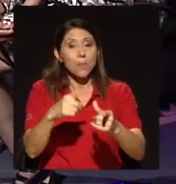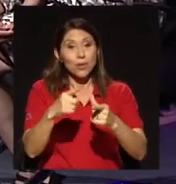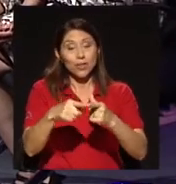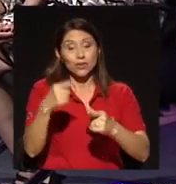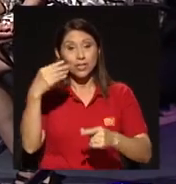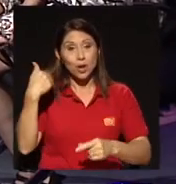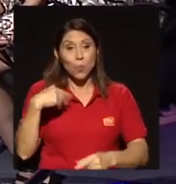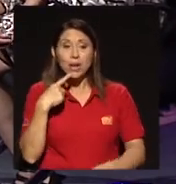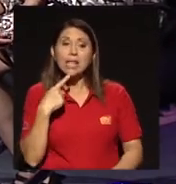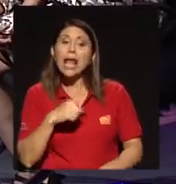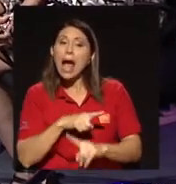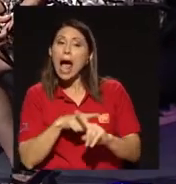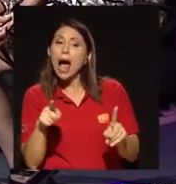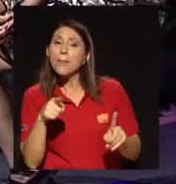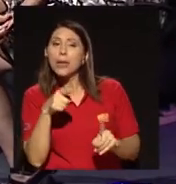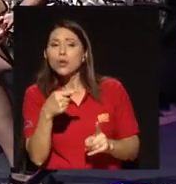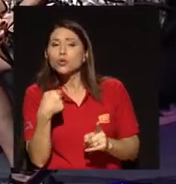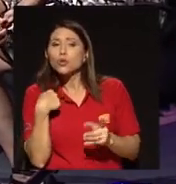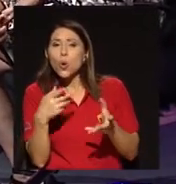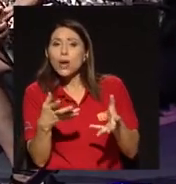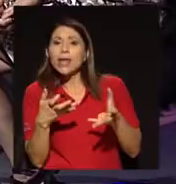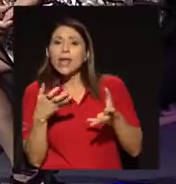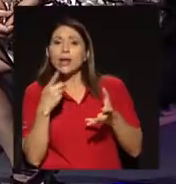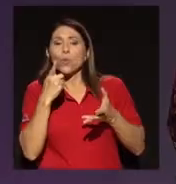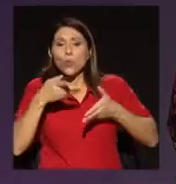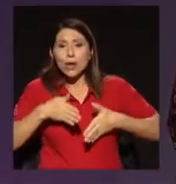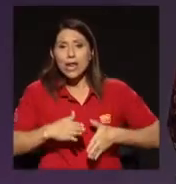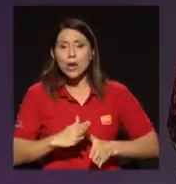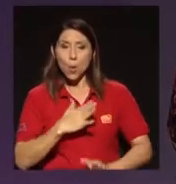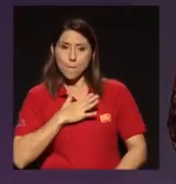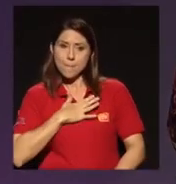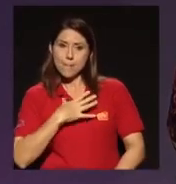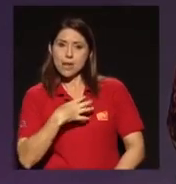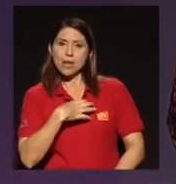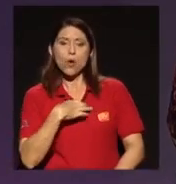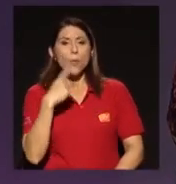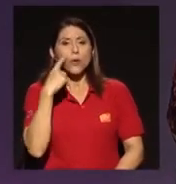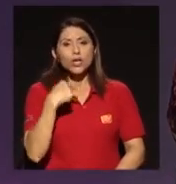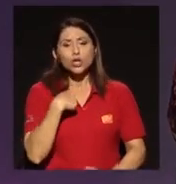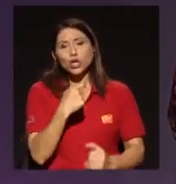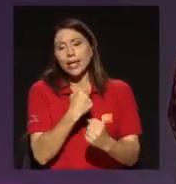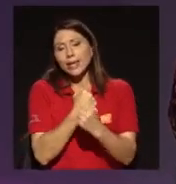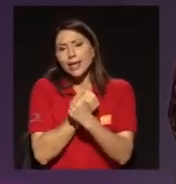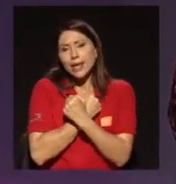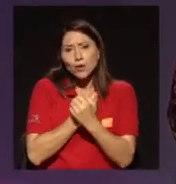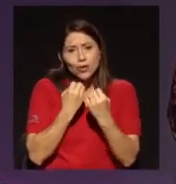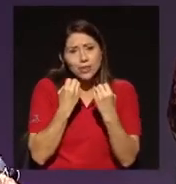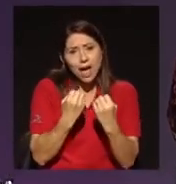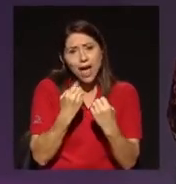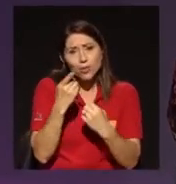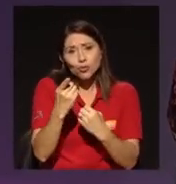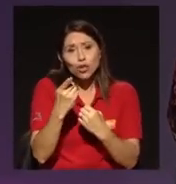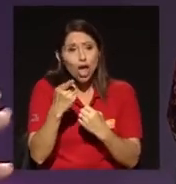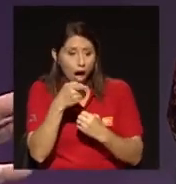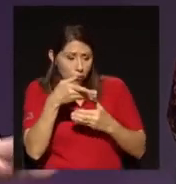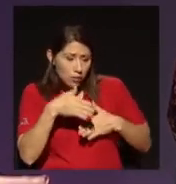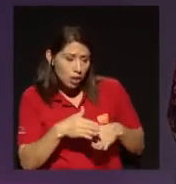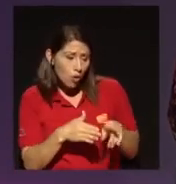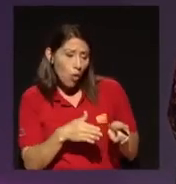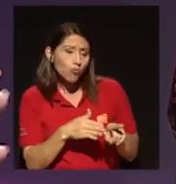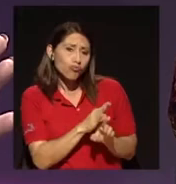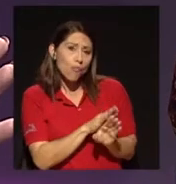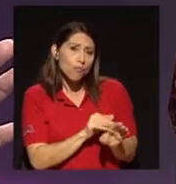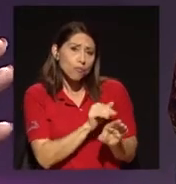¿verdad? Es un chantaje, pero yo sí quiero un hijo que sea mío, que te quiero tanto, entonces este está muy lindo y sí lo vamos